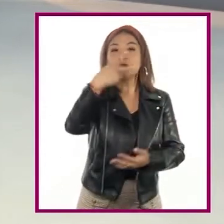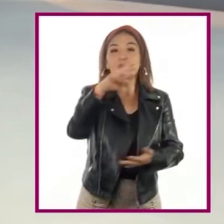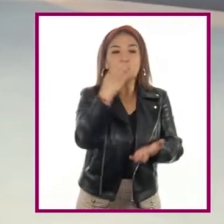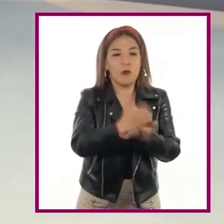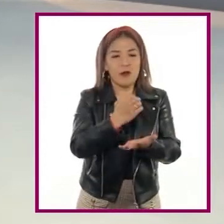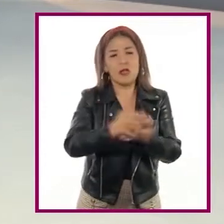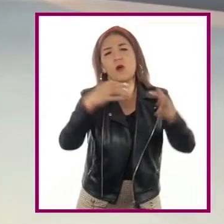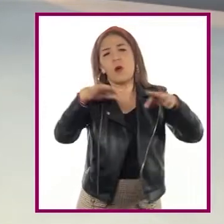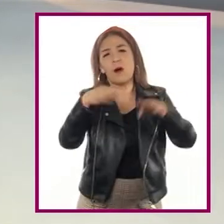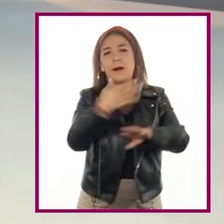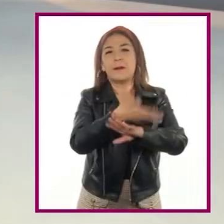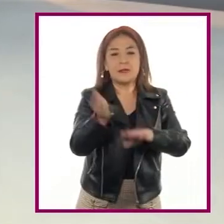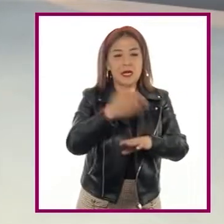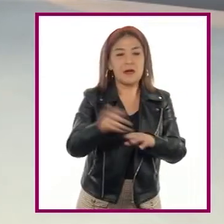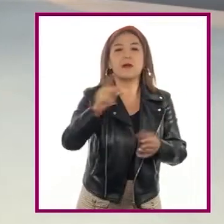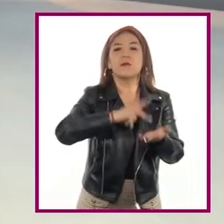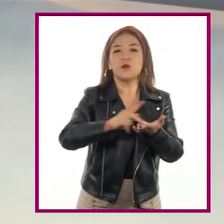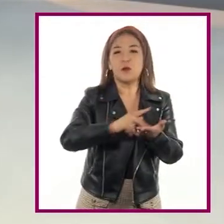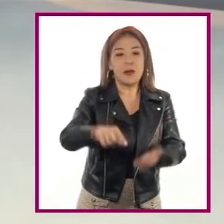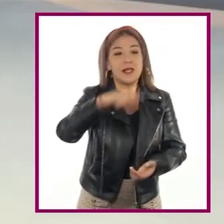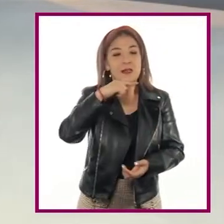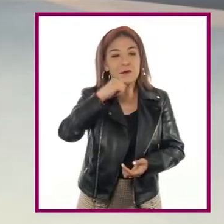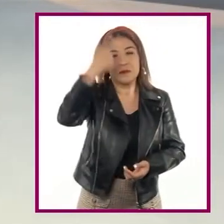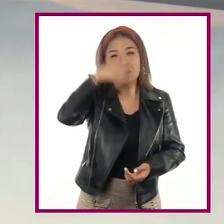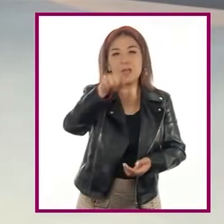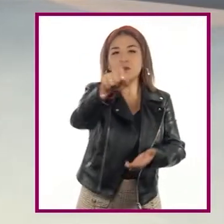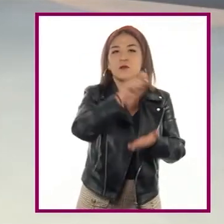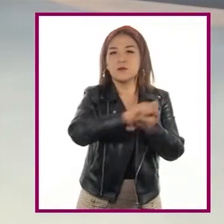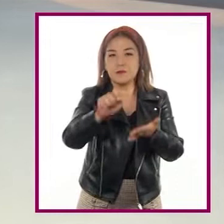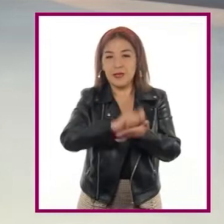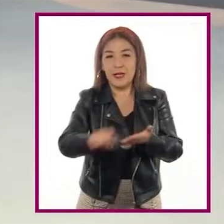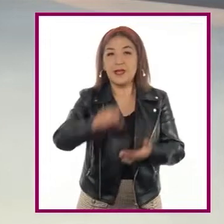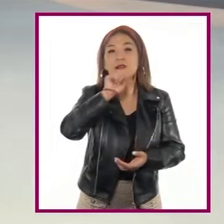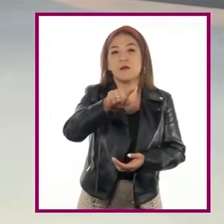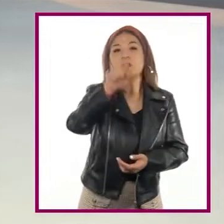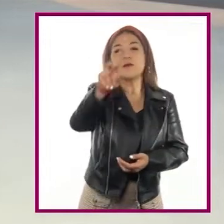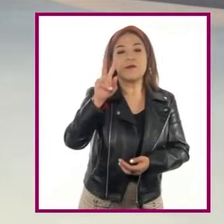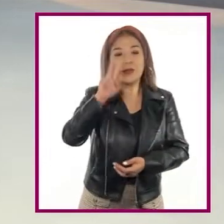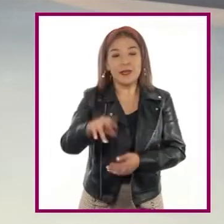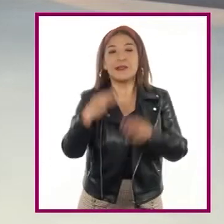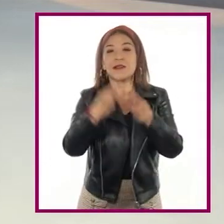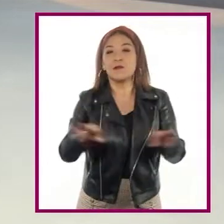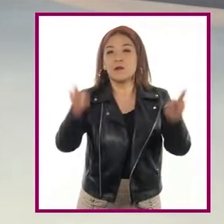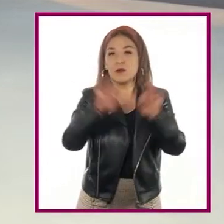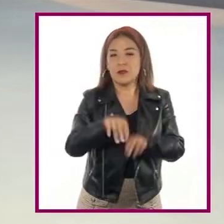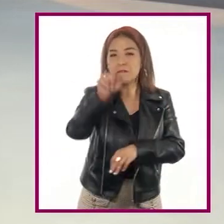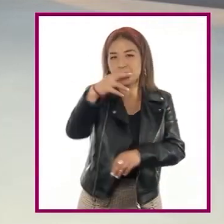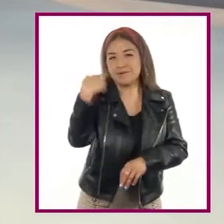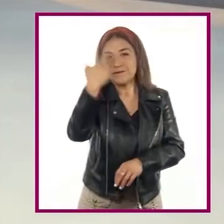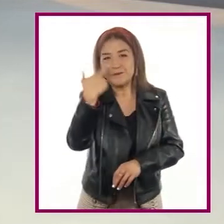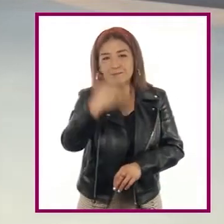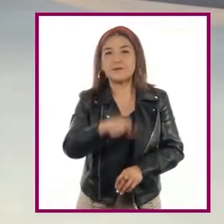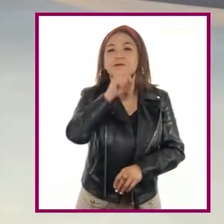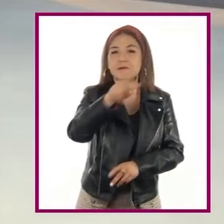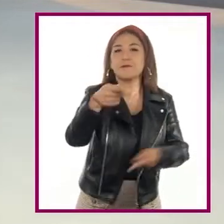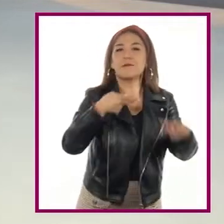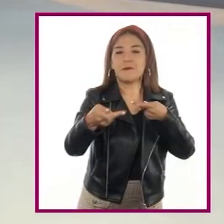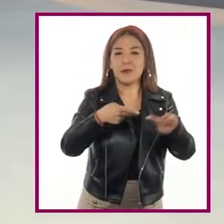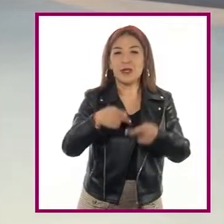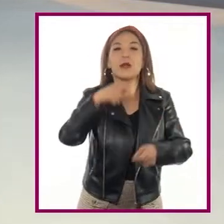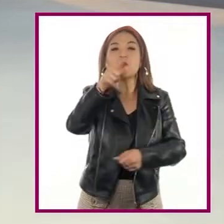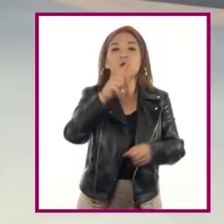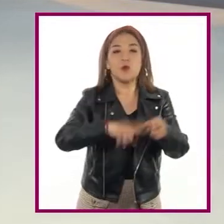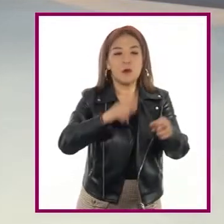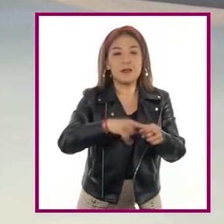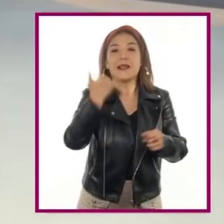blancas, un bolígrafo o lápiz para hacer anotaciones y consultar lo que consideren necesario. También preparen colores y